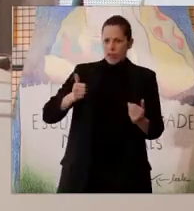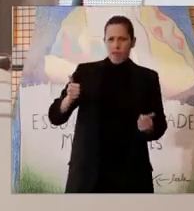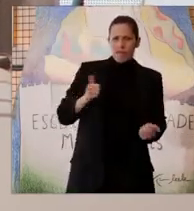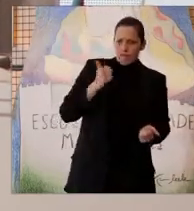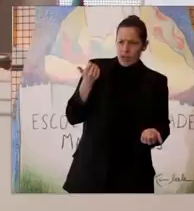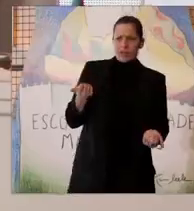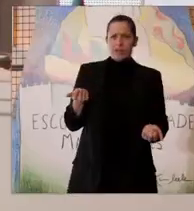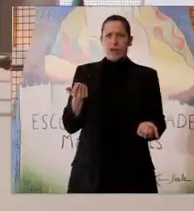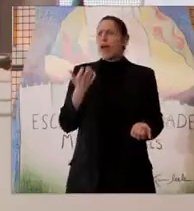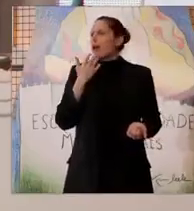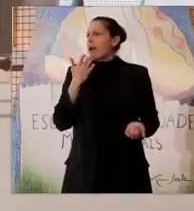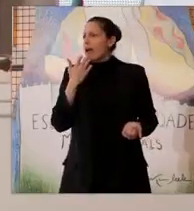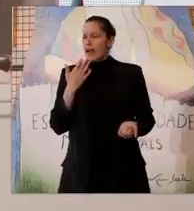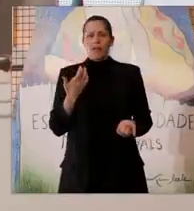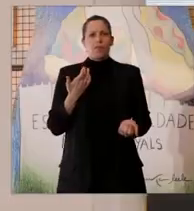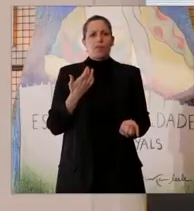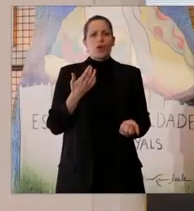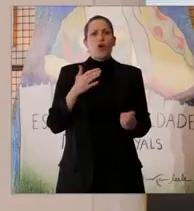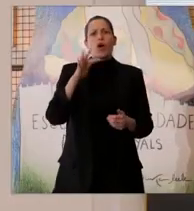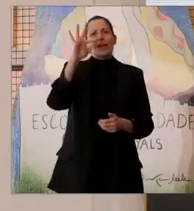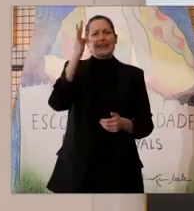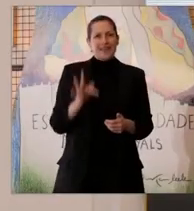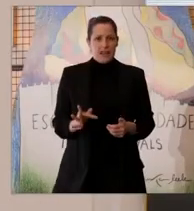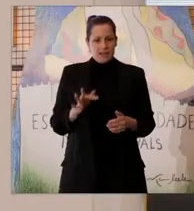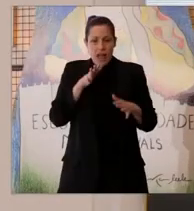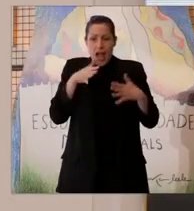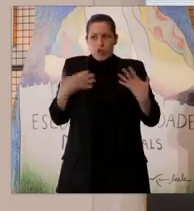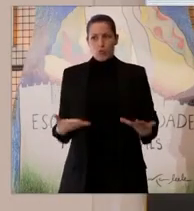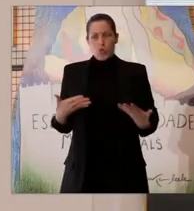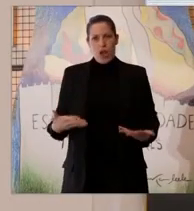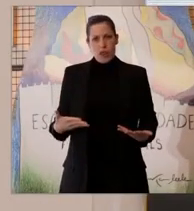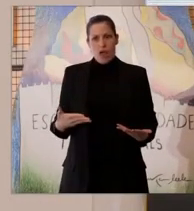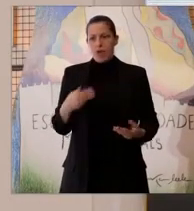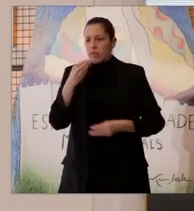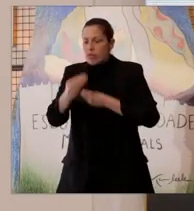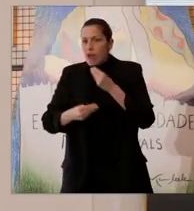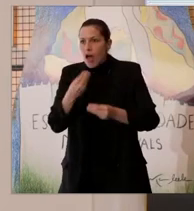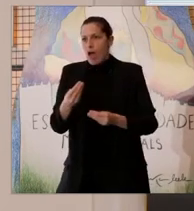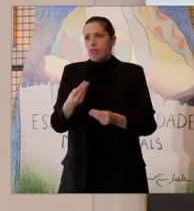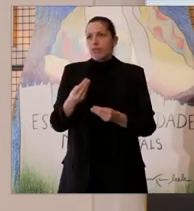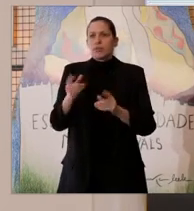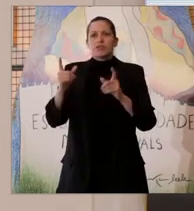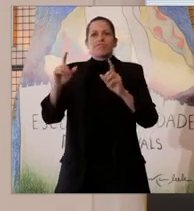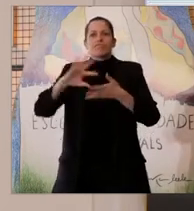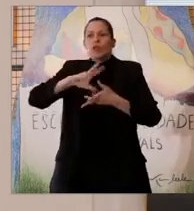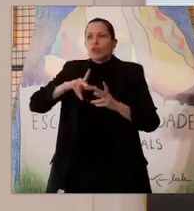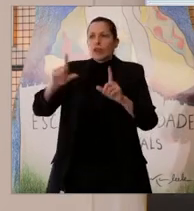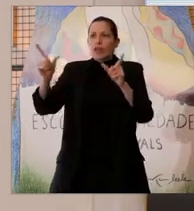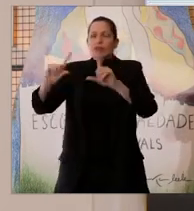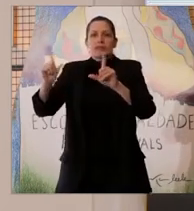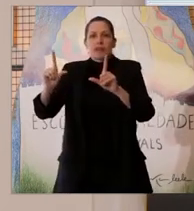Y de qué está pasando a cualquier persona que solo se informe viendo las noticias de la tele o que solo